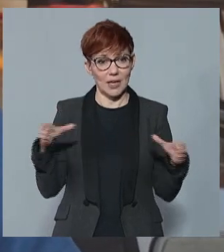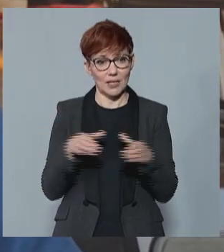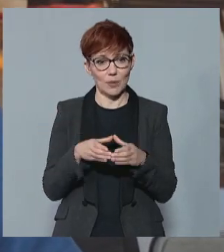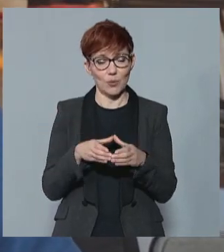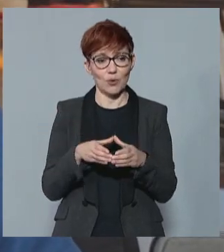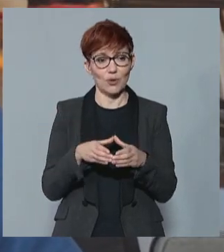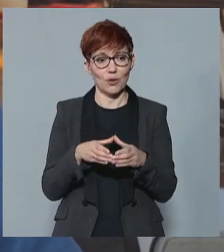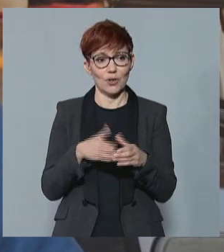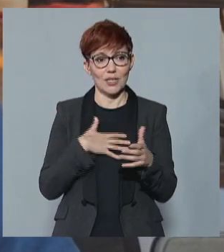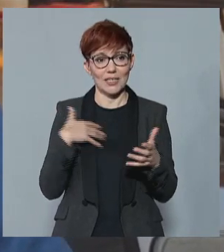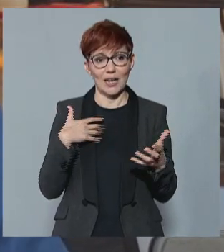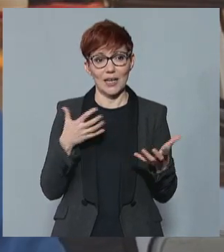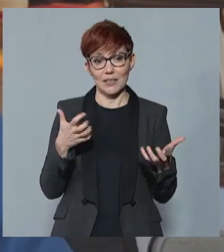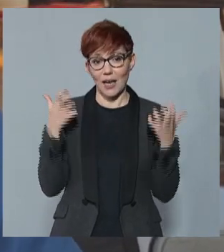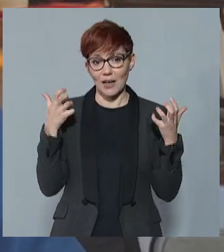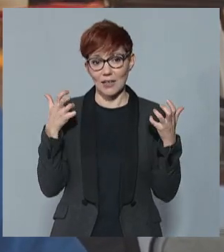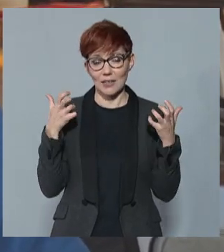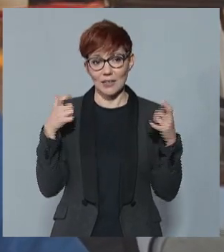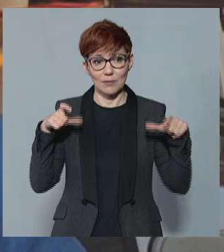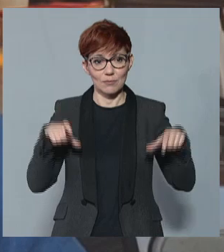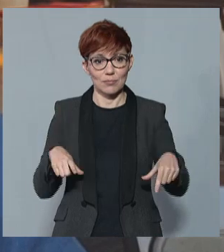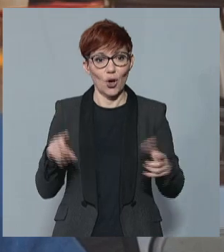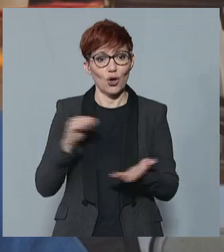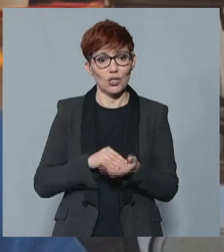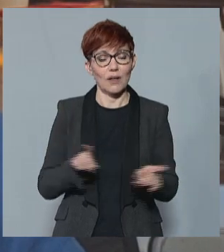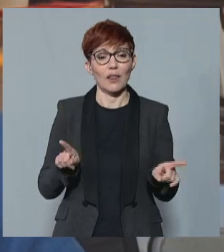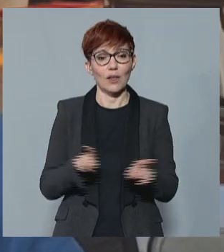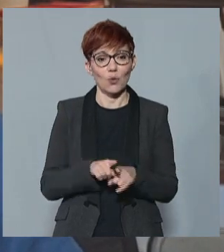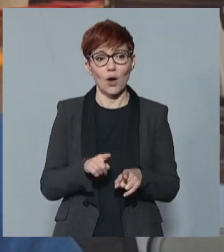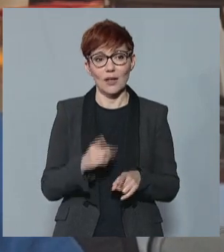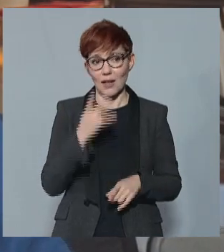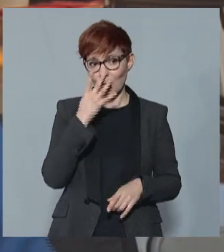quiero ganar en este partido, esta cancha, otra vez, como hace 4 años,